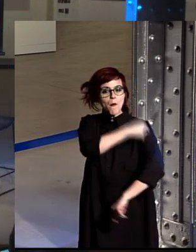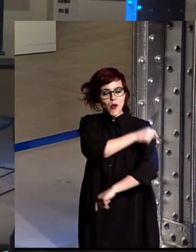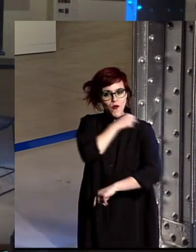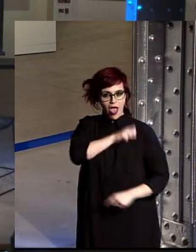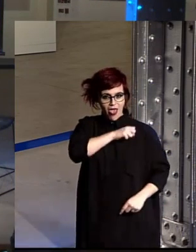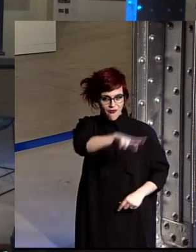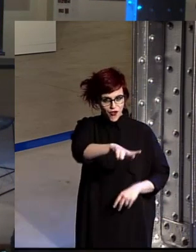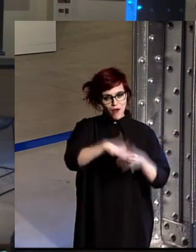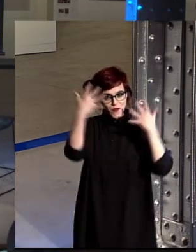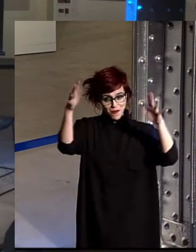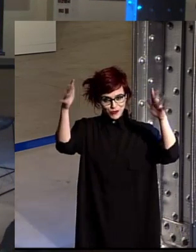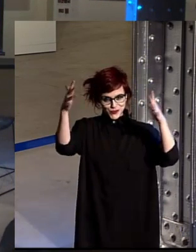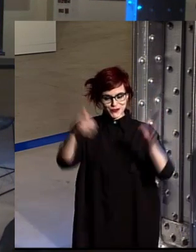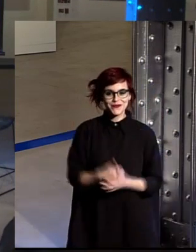aplauso para él.